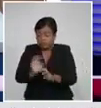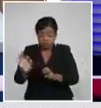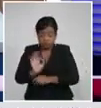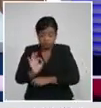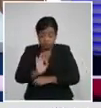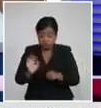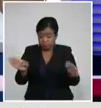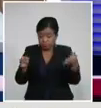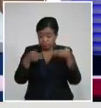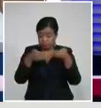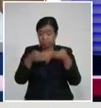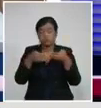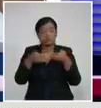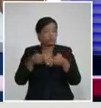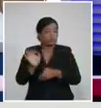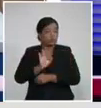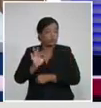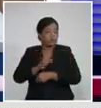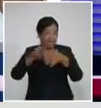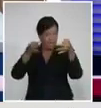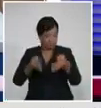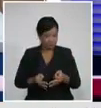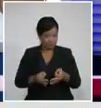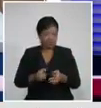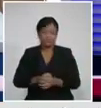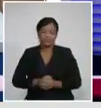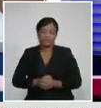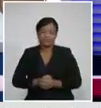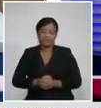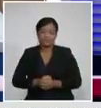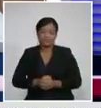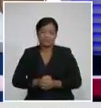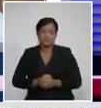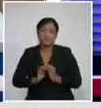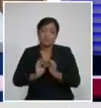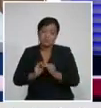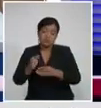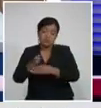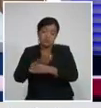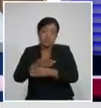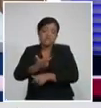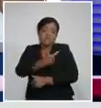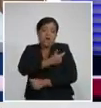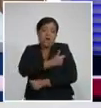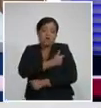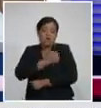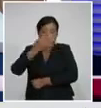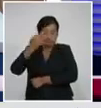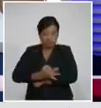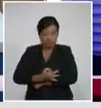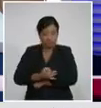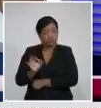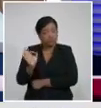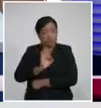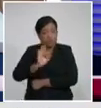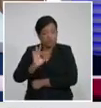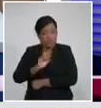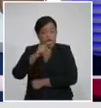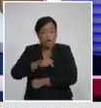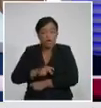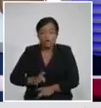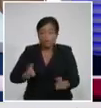supuesto el registro, hablamos de candidatos vacunales. Tendremos vacunas cuando ya tengamos